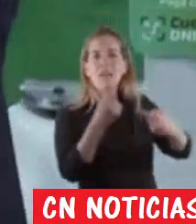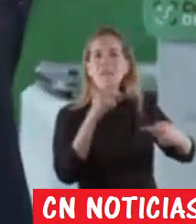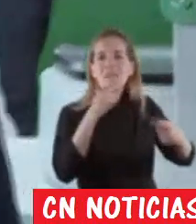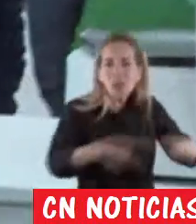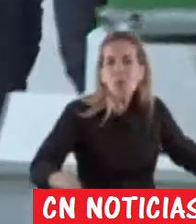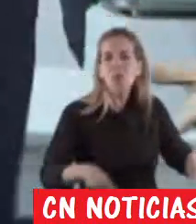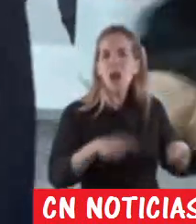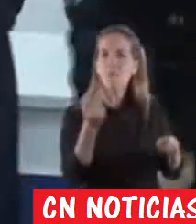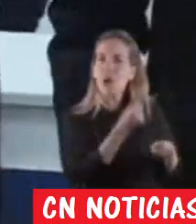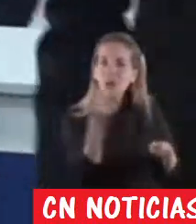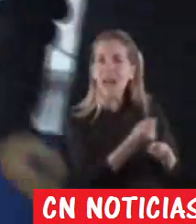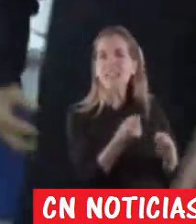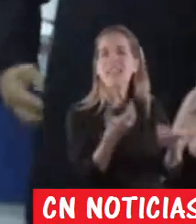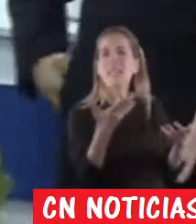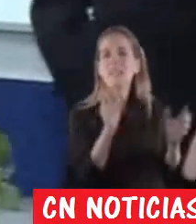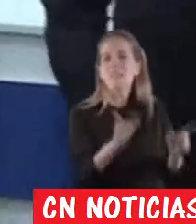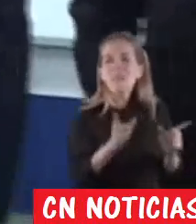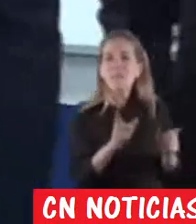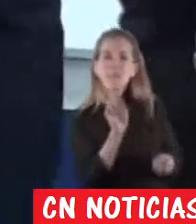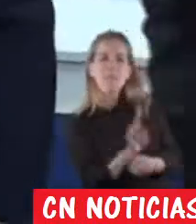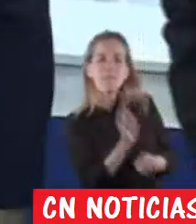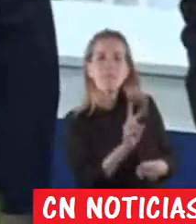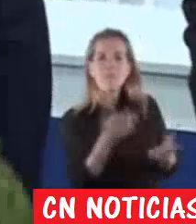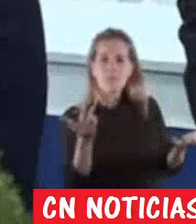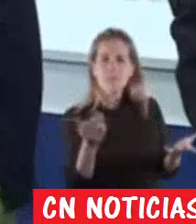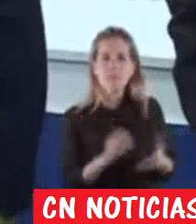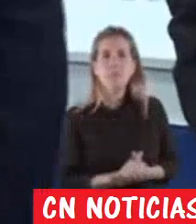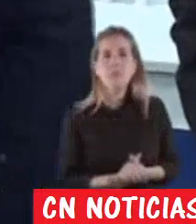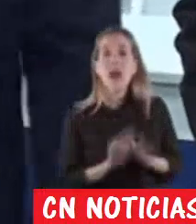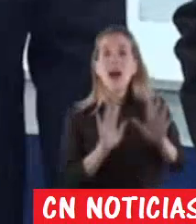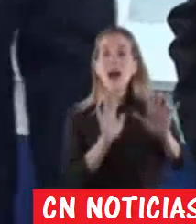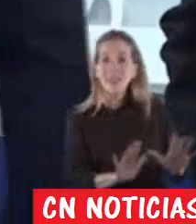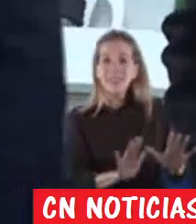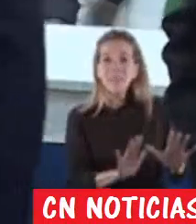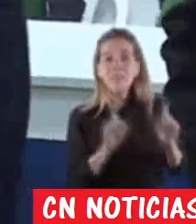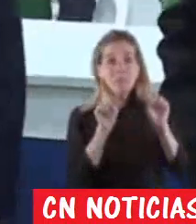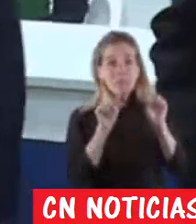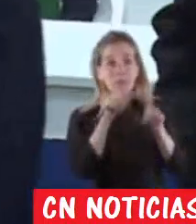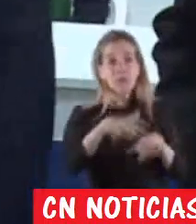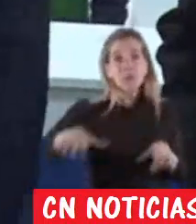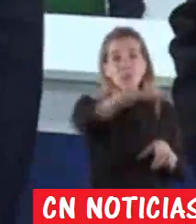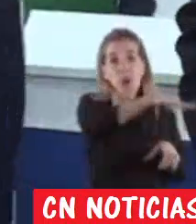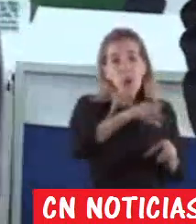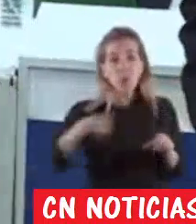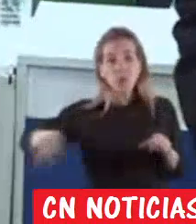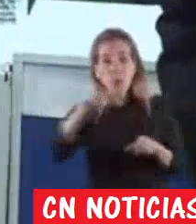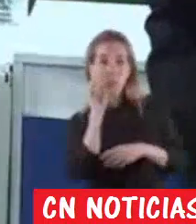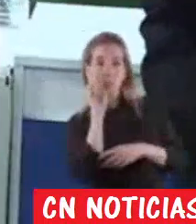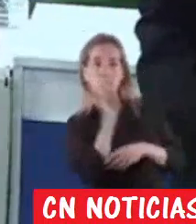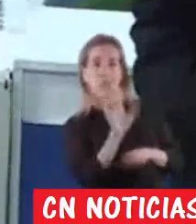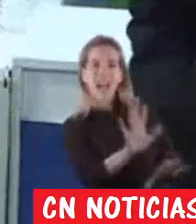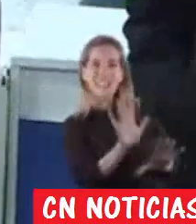naturales producidos por ellos mismos. Esa Argentina que acabo de ver acá, que acabamos de ver todos acá, no